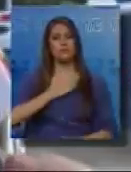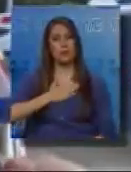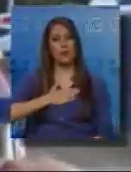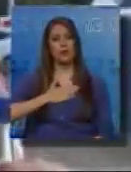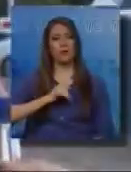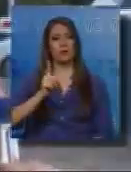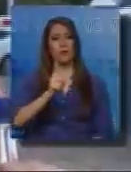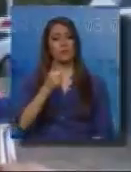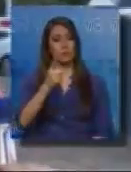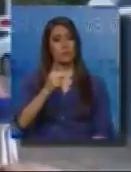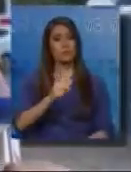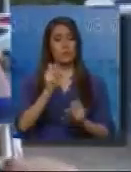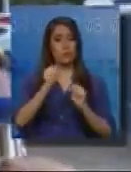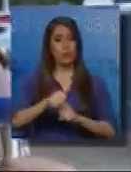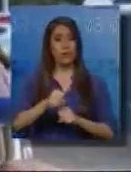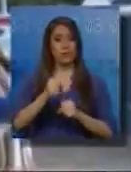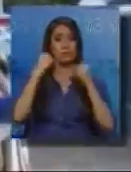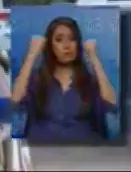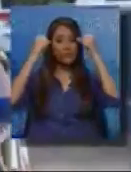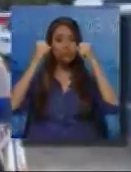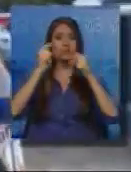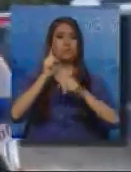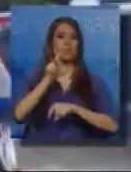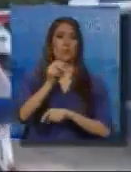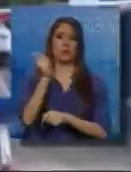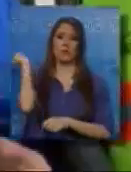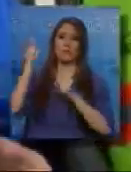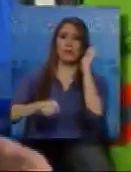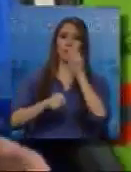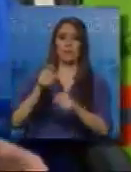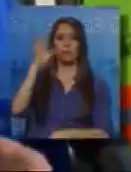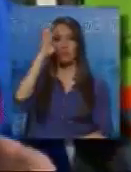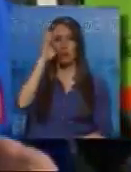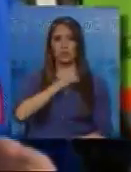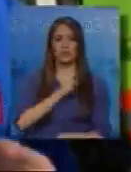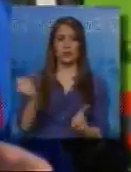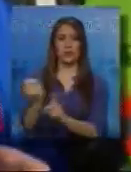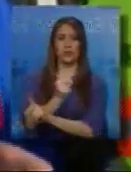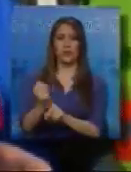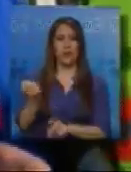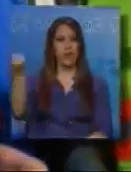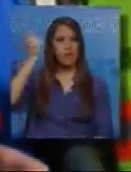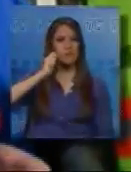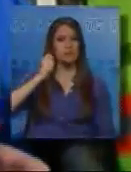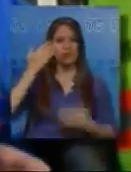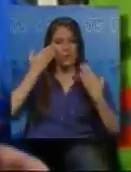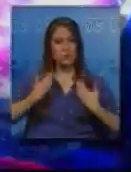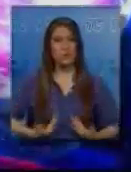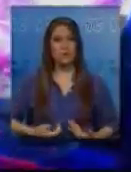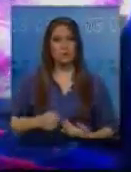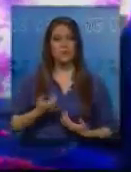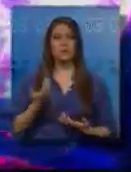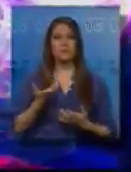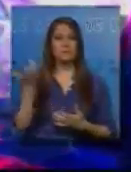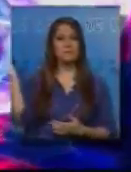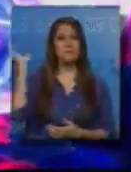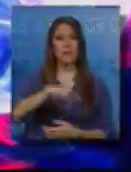La protesta debe ser con altura. No queremos más agresiones. Con golpes en cabeza, a cuerpo, por golpes de